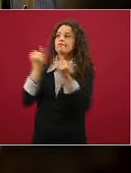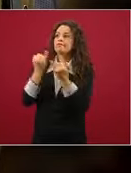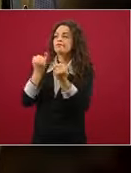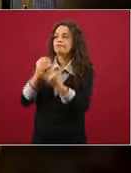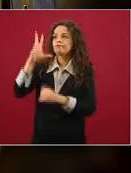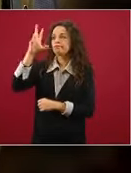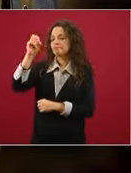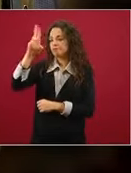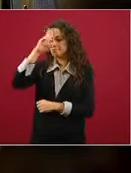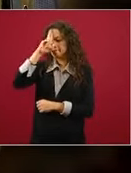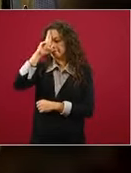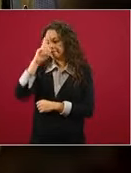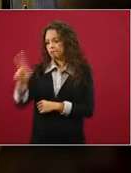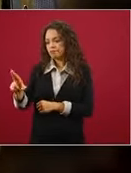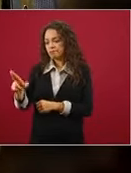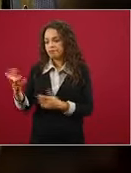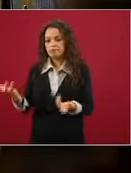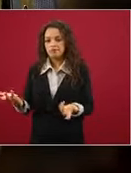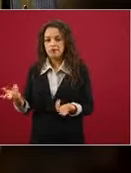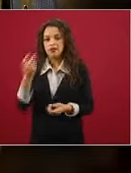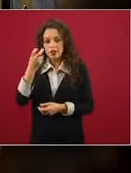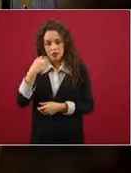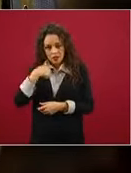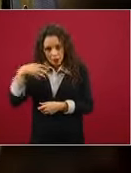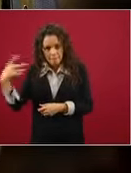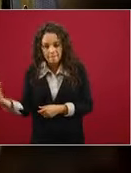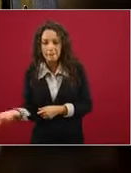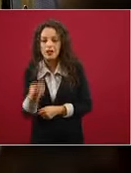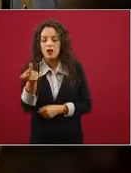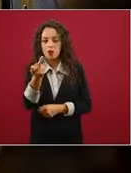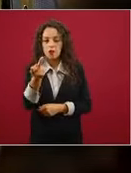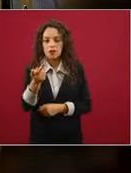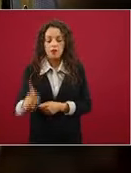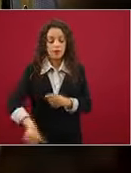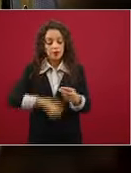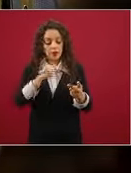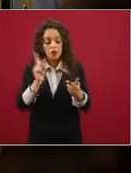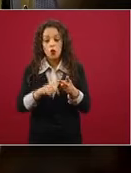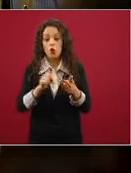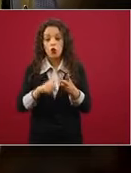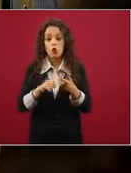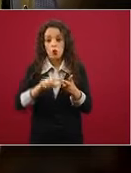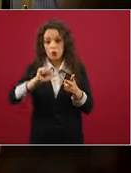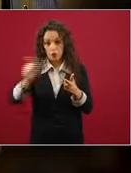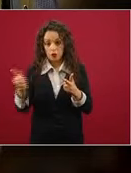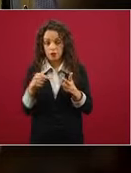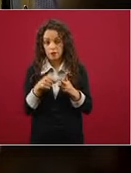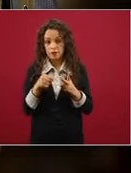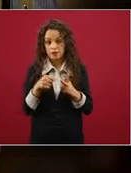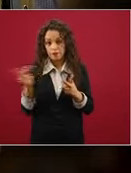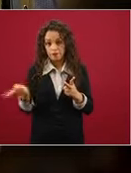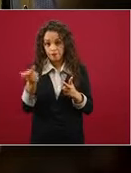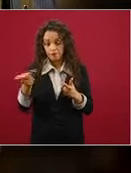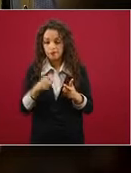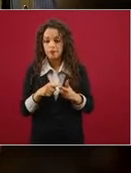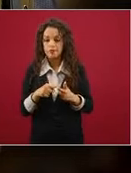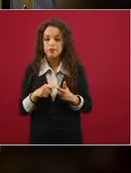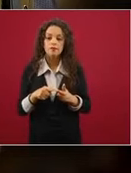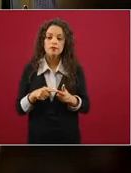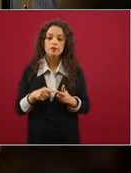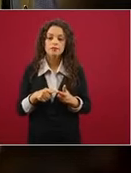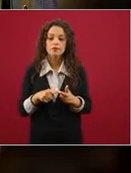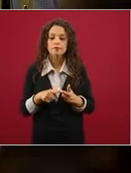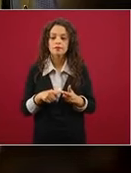reglas. Entonces aquí la pregunta es esa. La última pregunta que voy a hacer, porque hay más cosas que tratar,